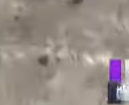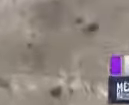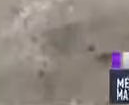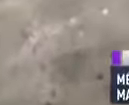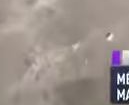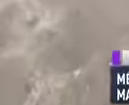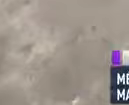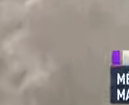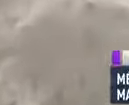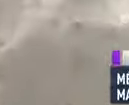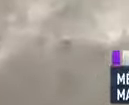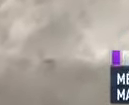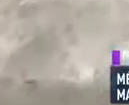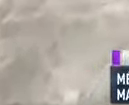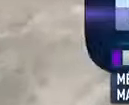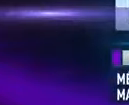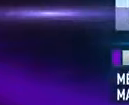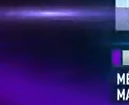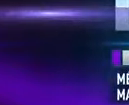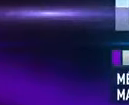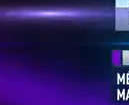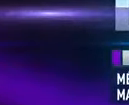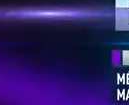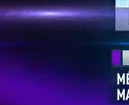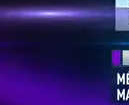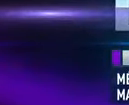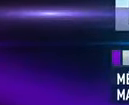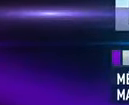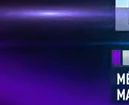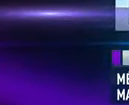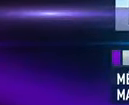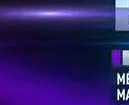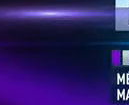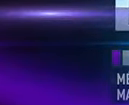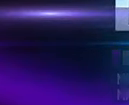explosión de una presunta bodega de material pirotécnico.